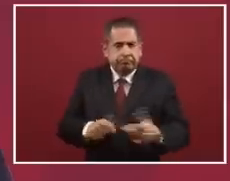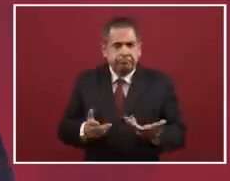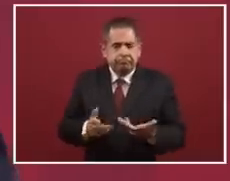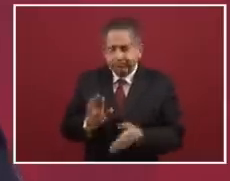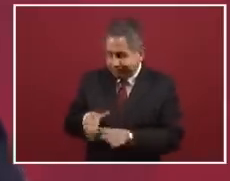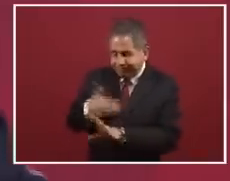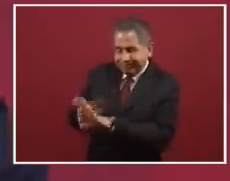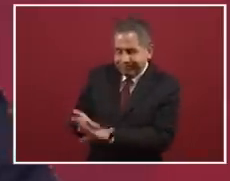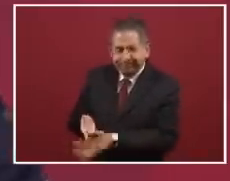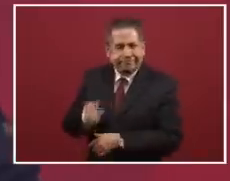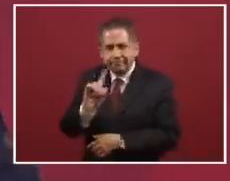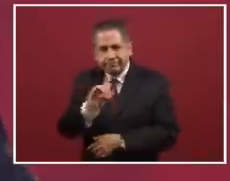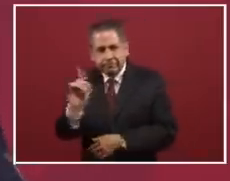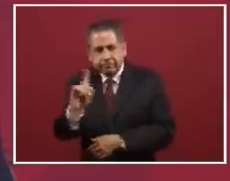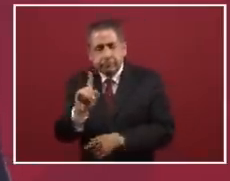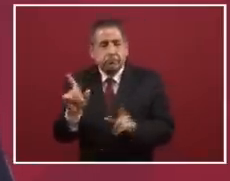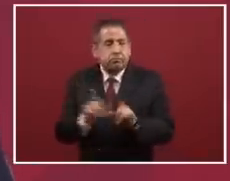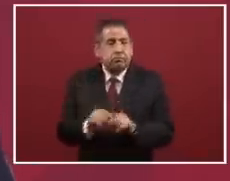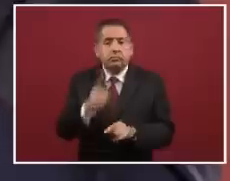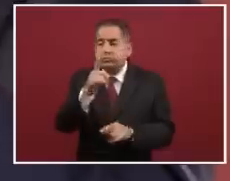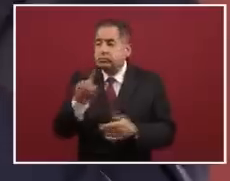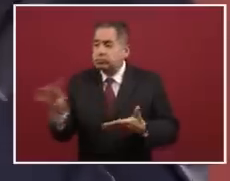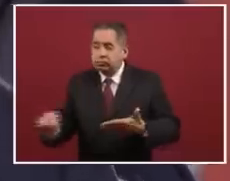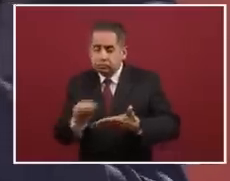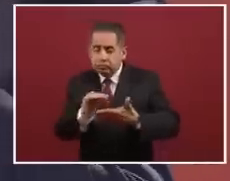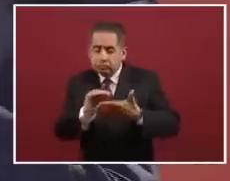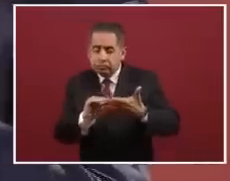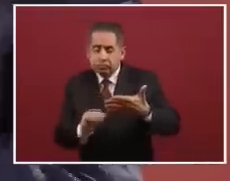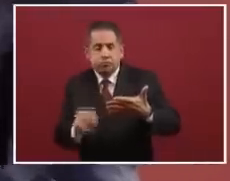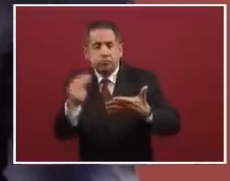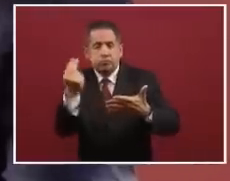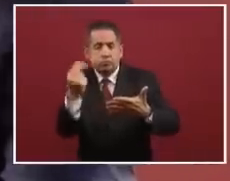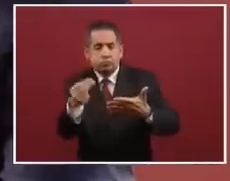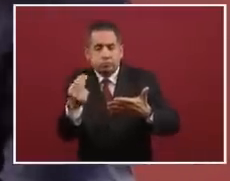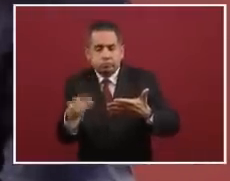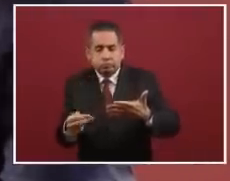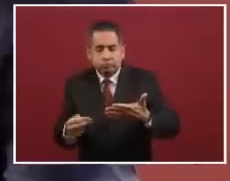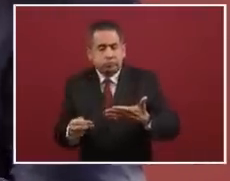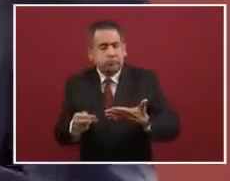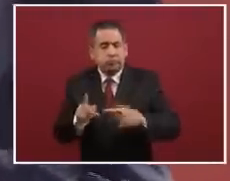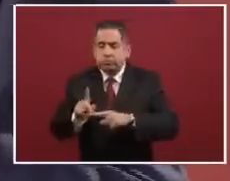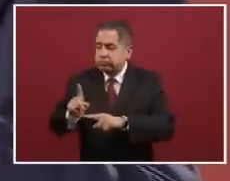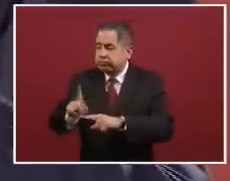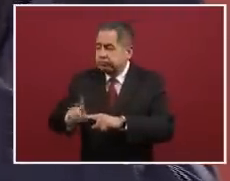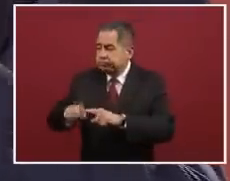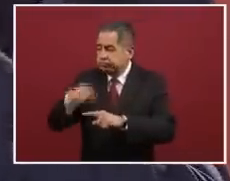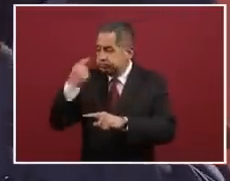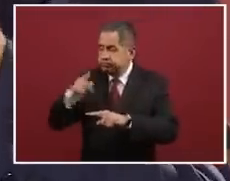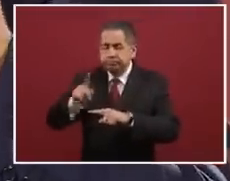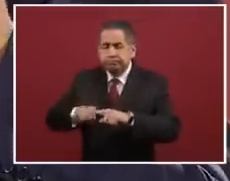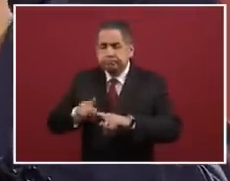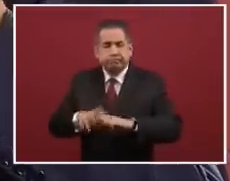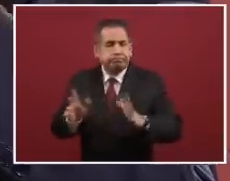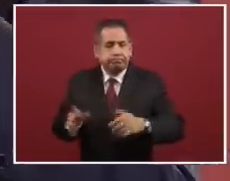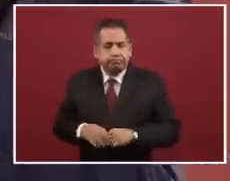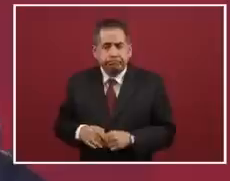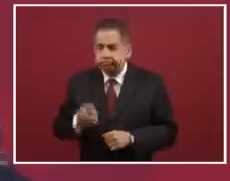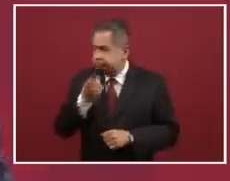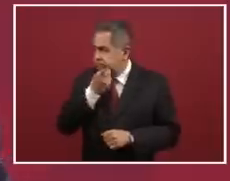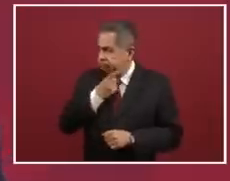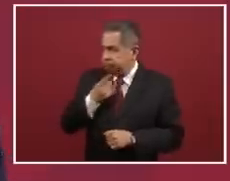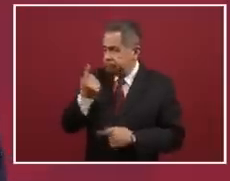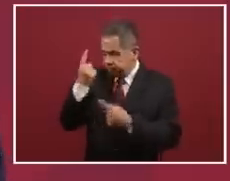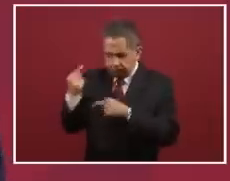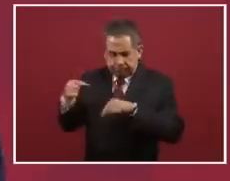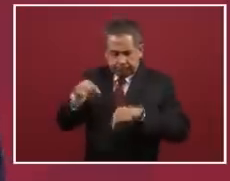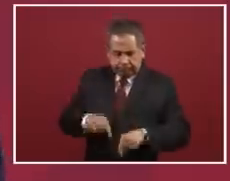¿eh? Lo único que estamos diciendo es, necesito que te registres, necesito que me digas qué vienes a